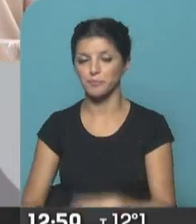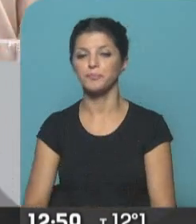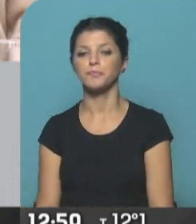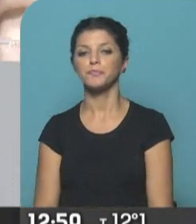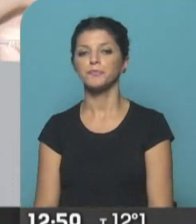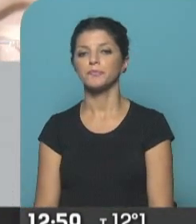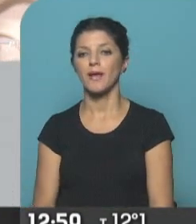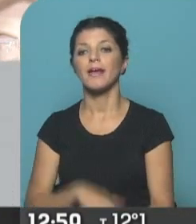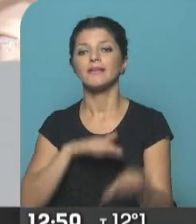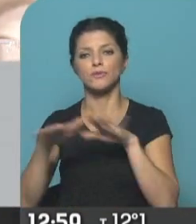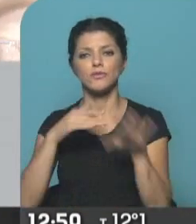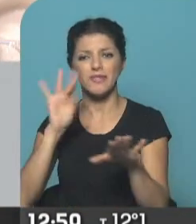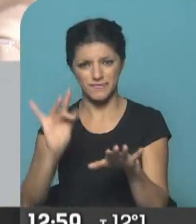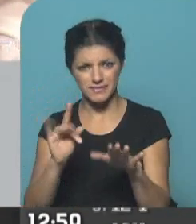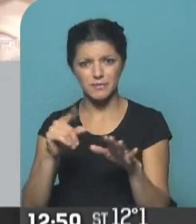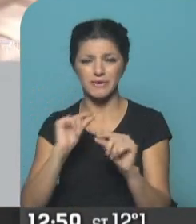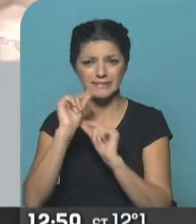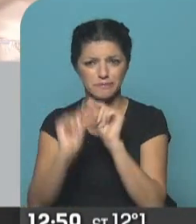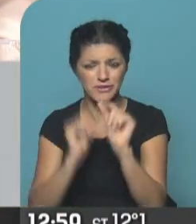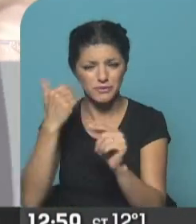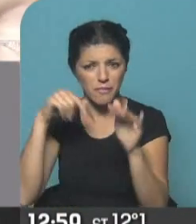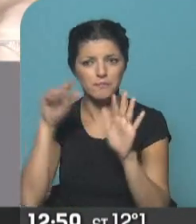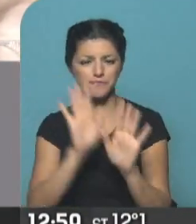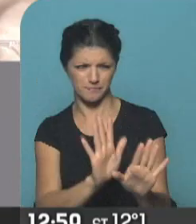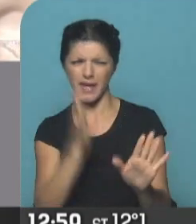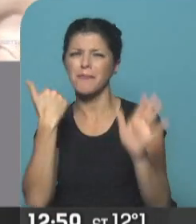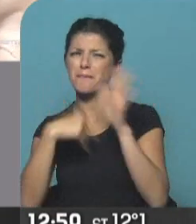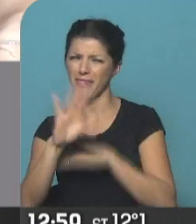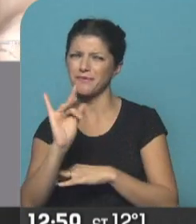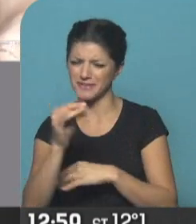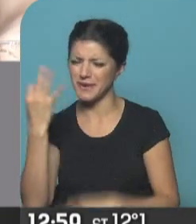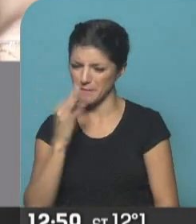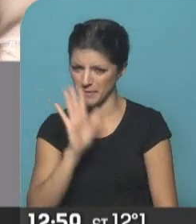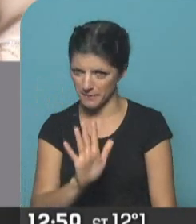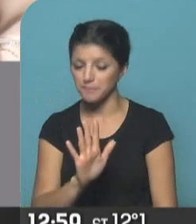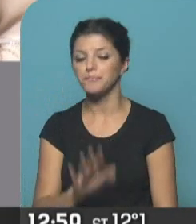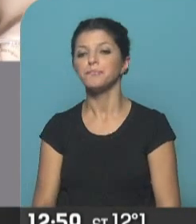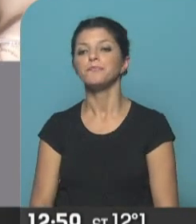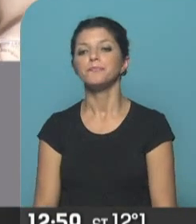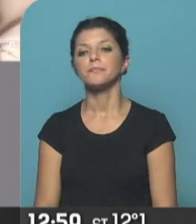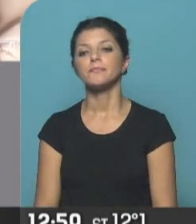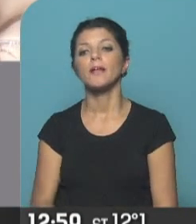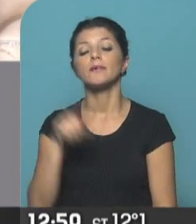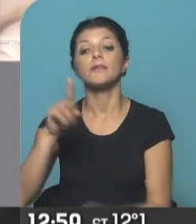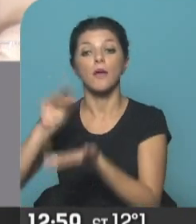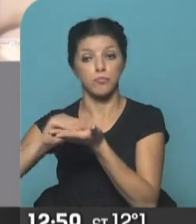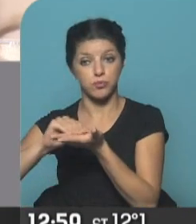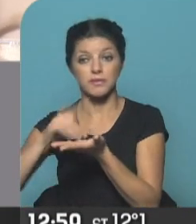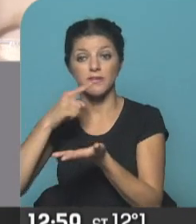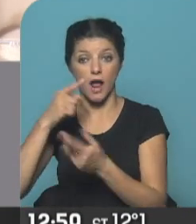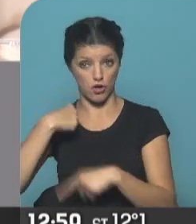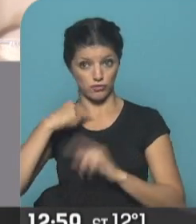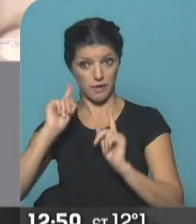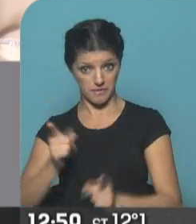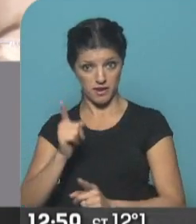los días y se va, digamos, consolidando esta nueva situación. Sí, es más complejo porque en realidad los asambleístas de la Constituyente te dirían: a nosotros también